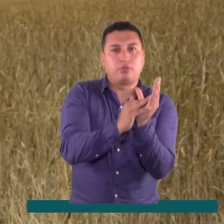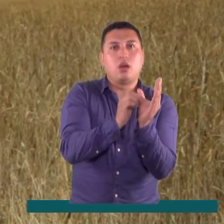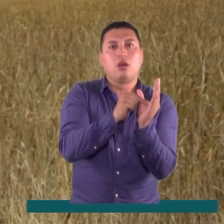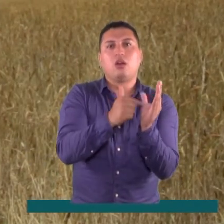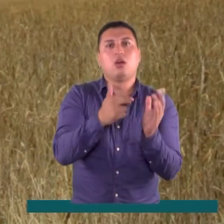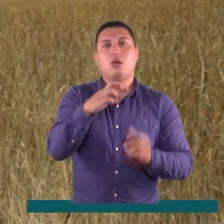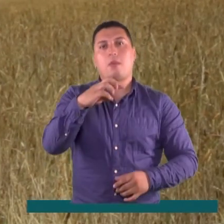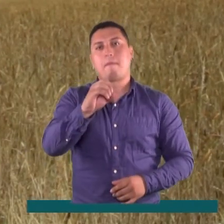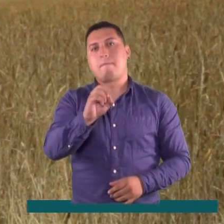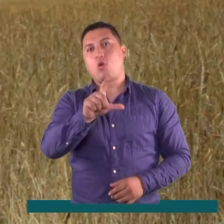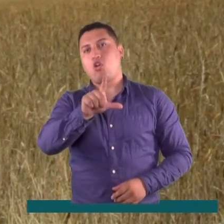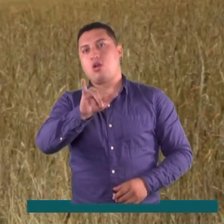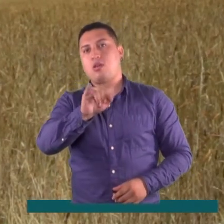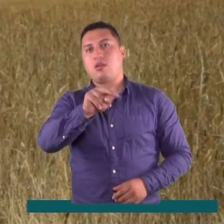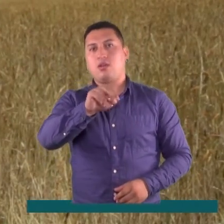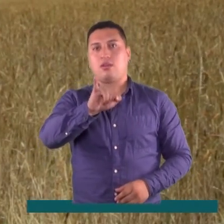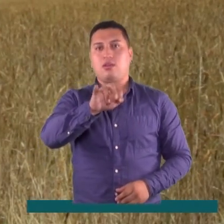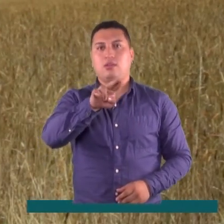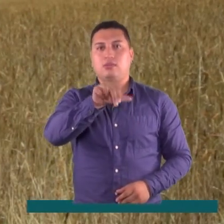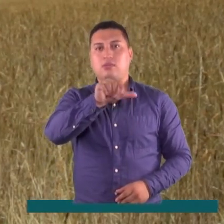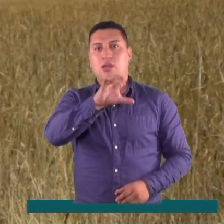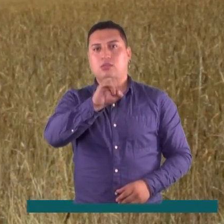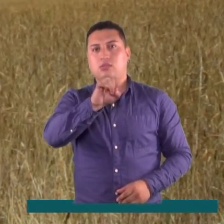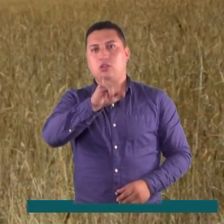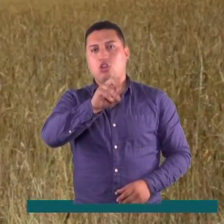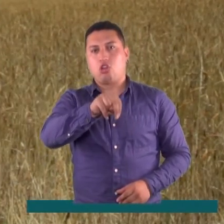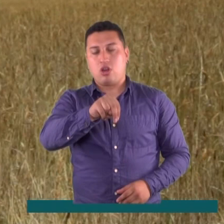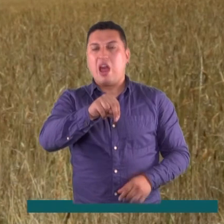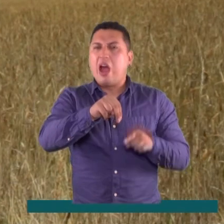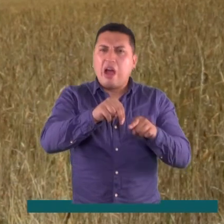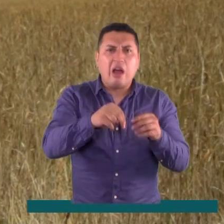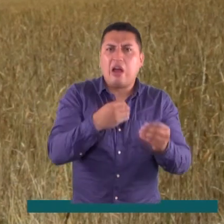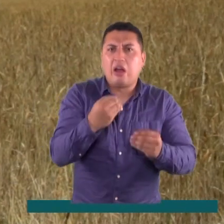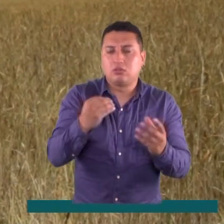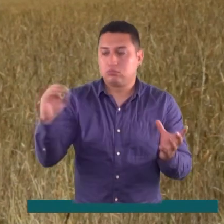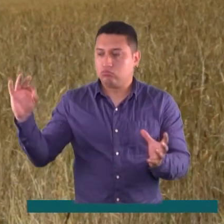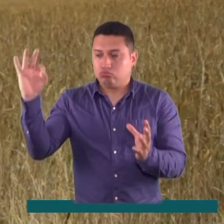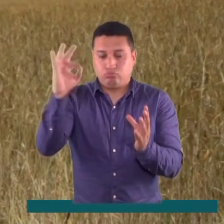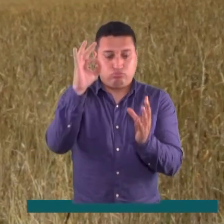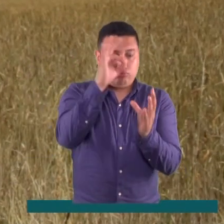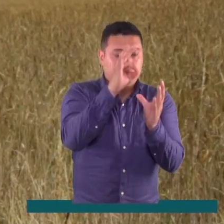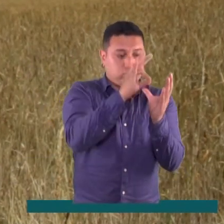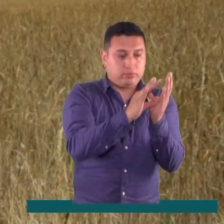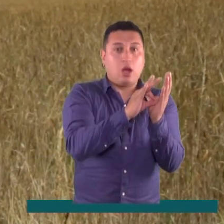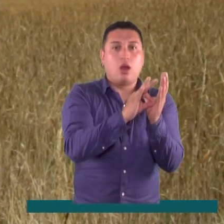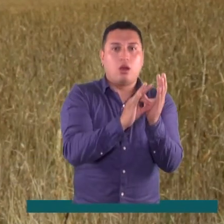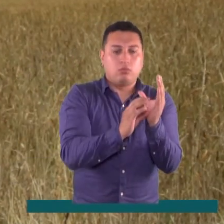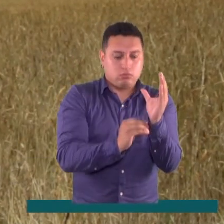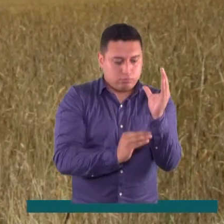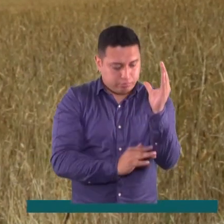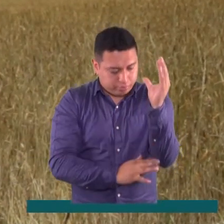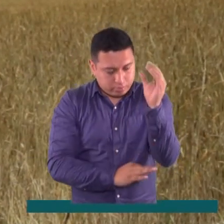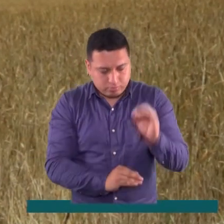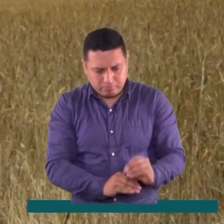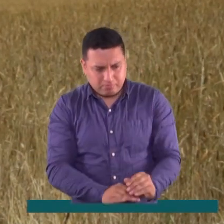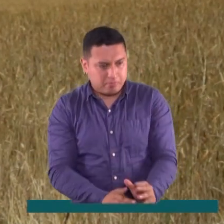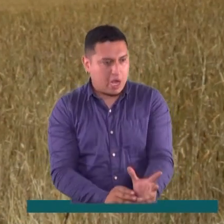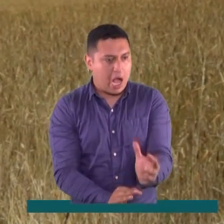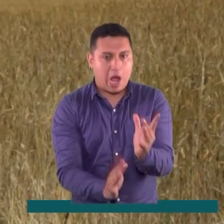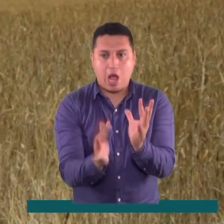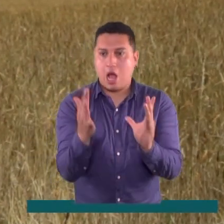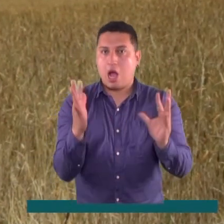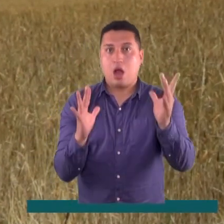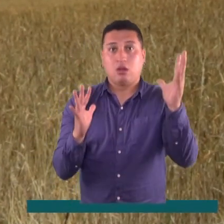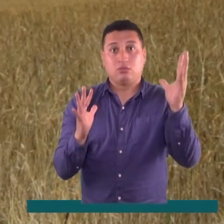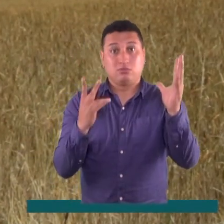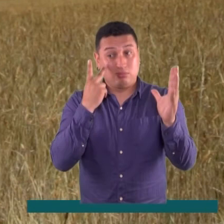pues, si te das cuenta, pues está solo, ¿no? Está pelado. Y lo que hace la abeja es intervenir totalmente